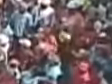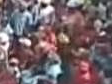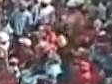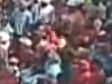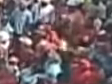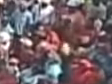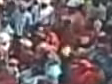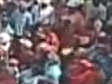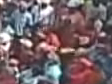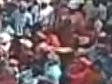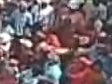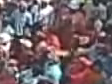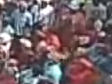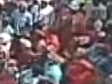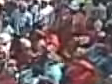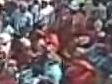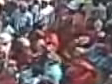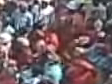2024.